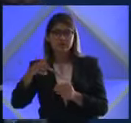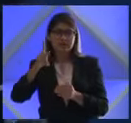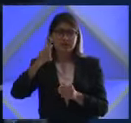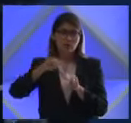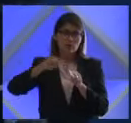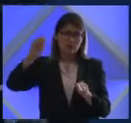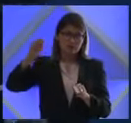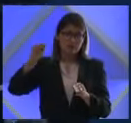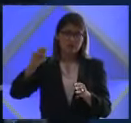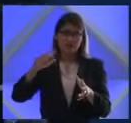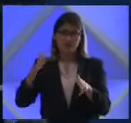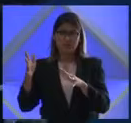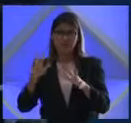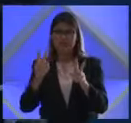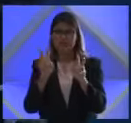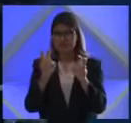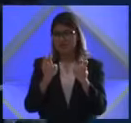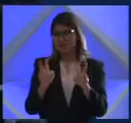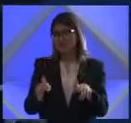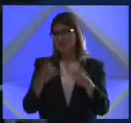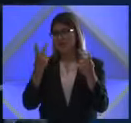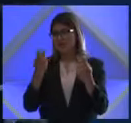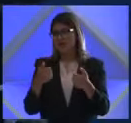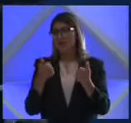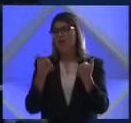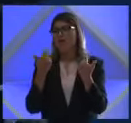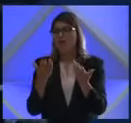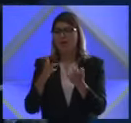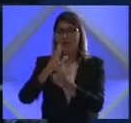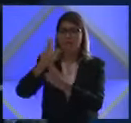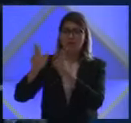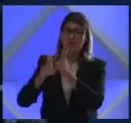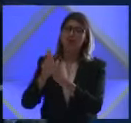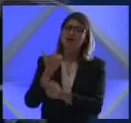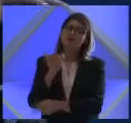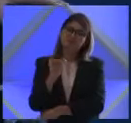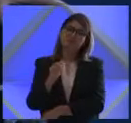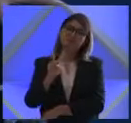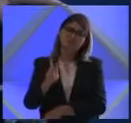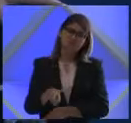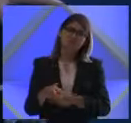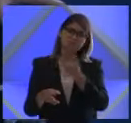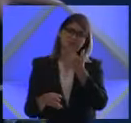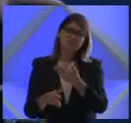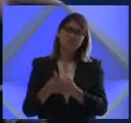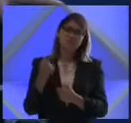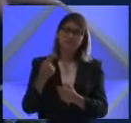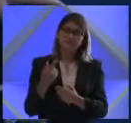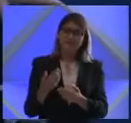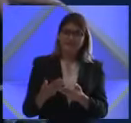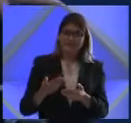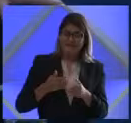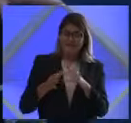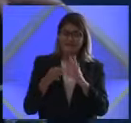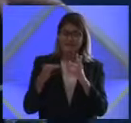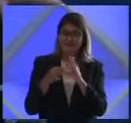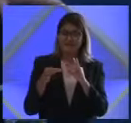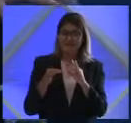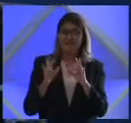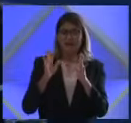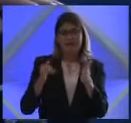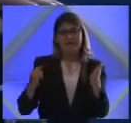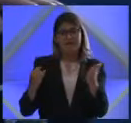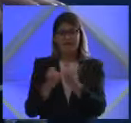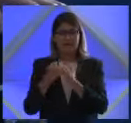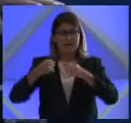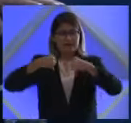pero se venden como viajes espaciales y es correcto porque si se ha definido que el espacio